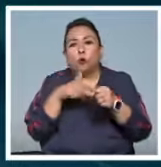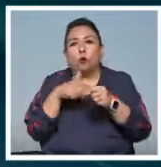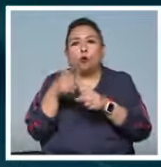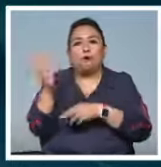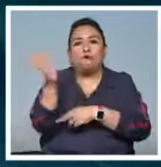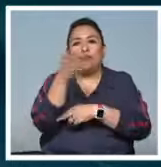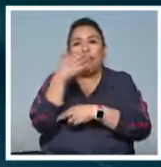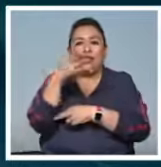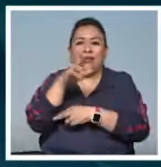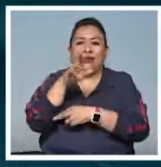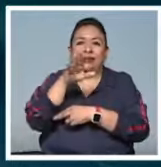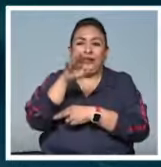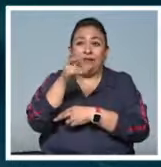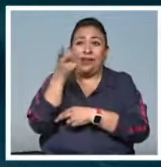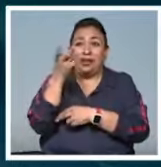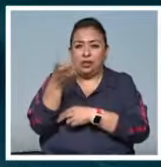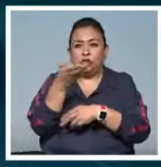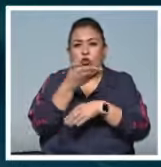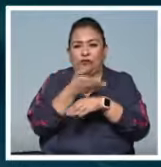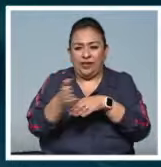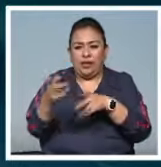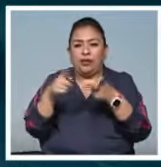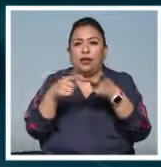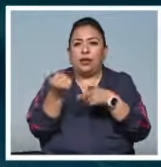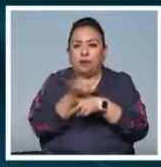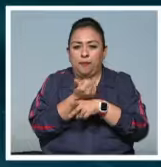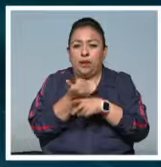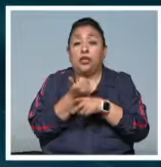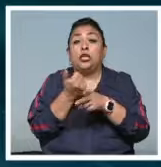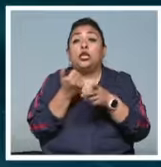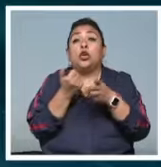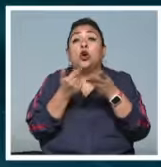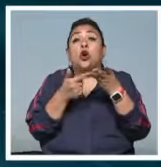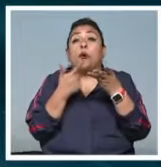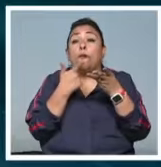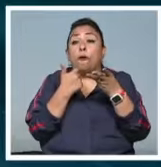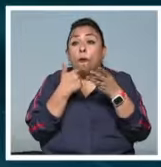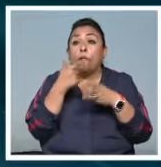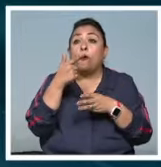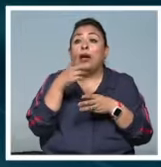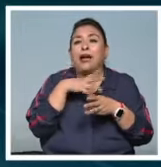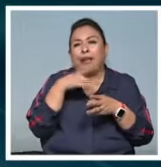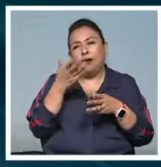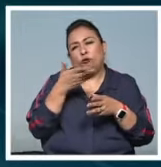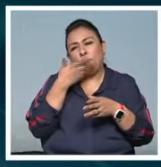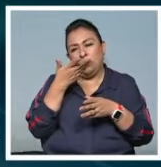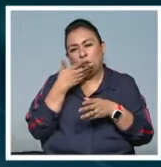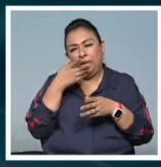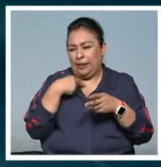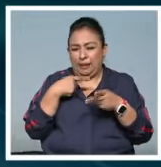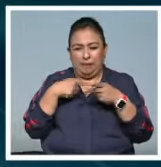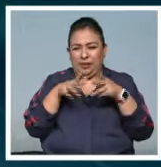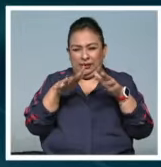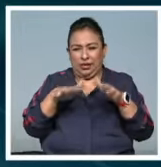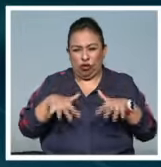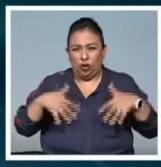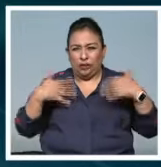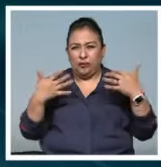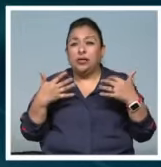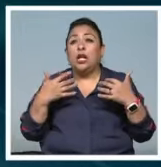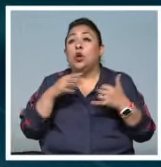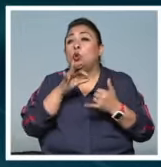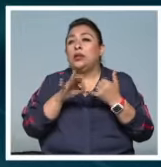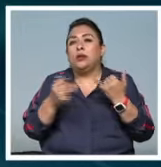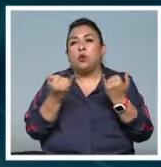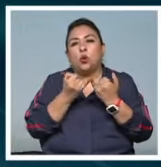bandera Rastafari, los cuales son verde, amarillo y rojo. Vamos a hacer un ritual al iniciar el espectáculo y al final